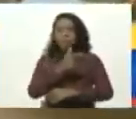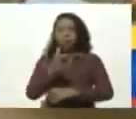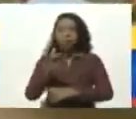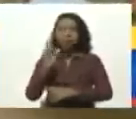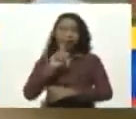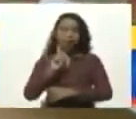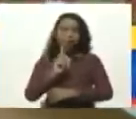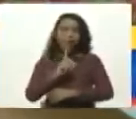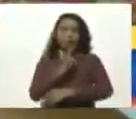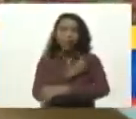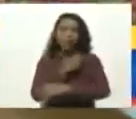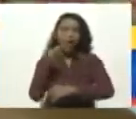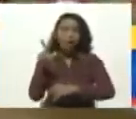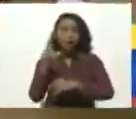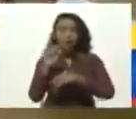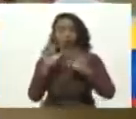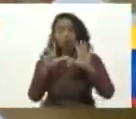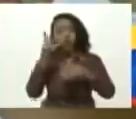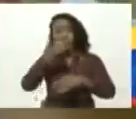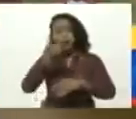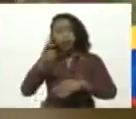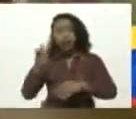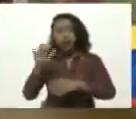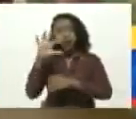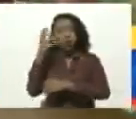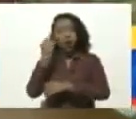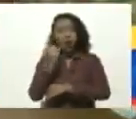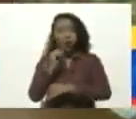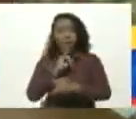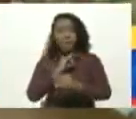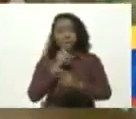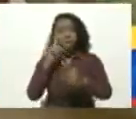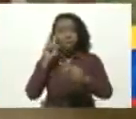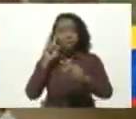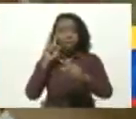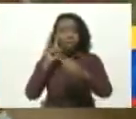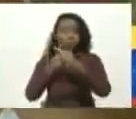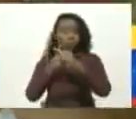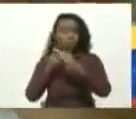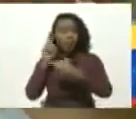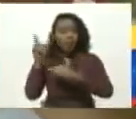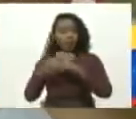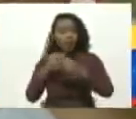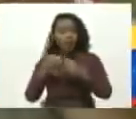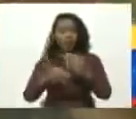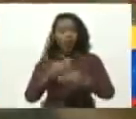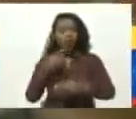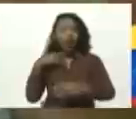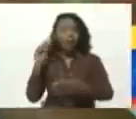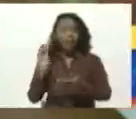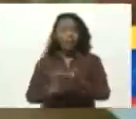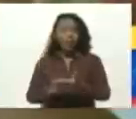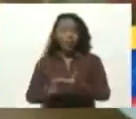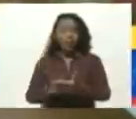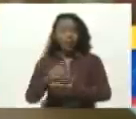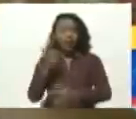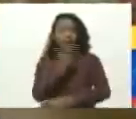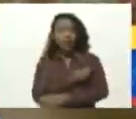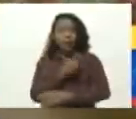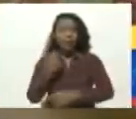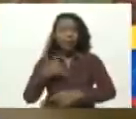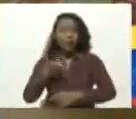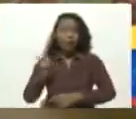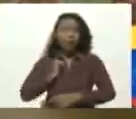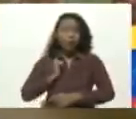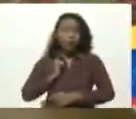estaban vacunadas, apenas unas 8 personas que se lograron identificar e inmediatamente pues se procedió a la colocación de la vacuna. Pero aprovechamos, por